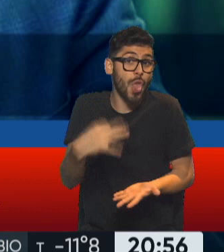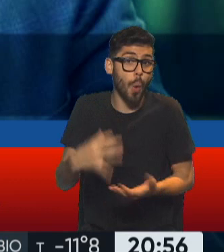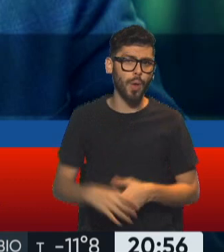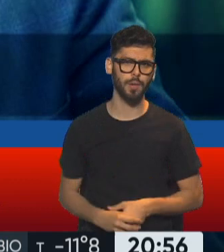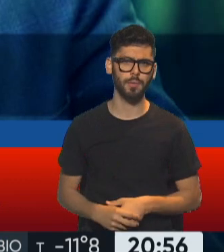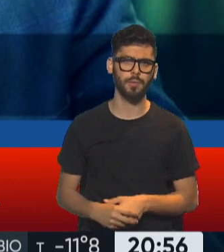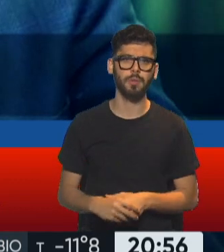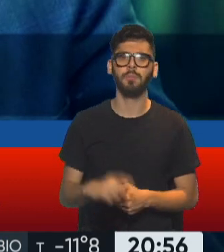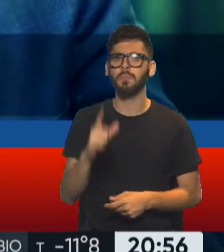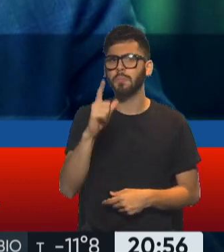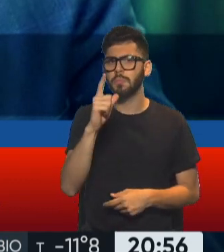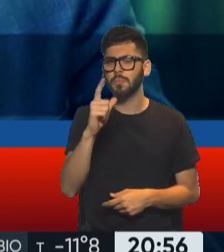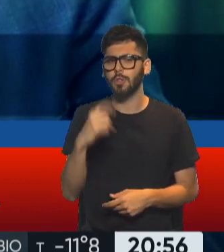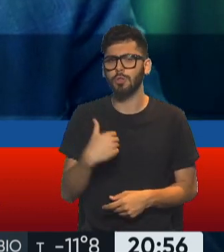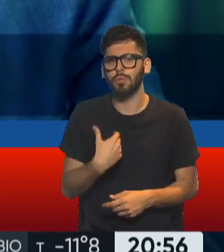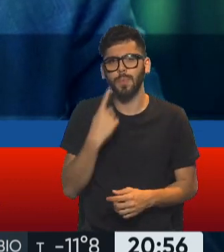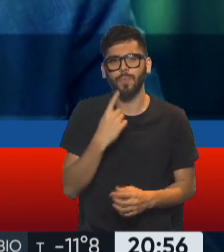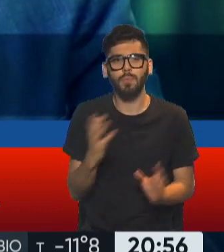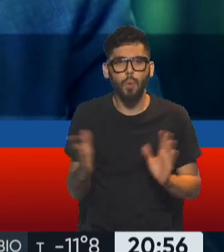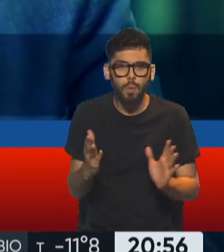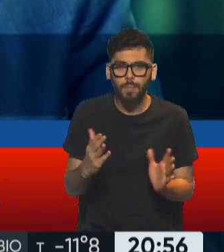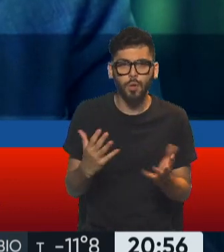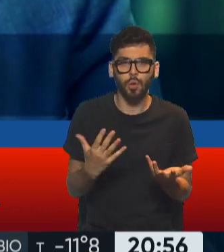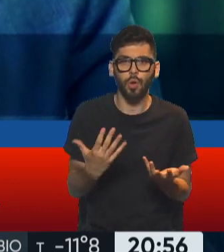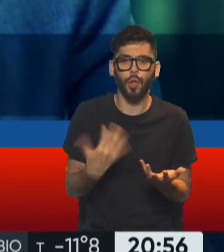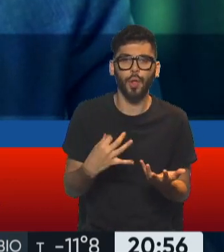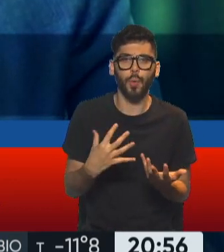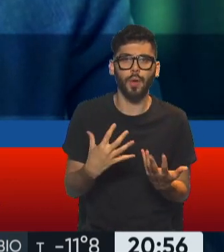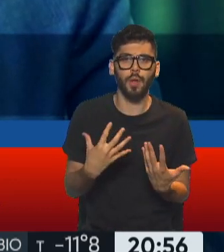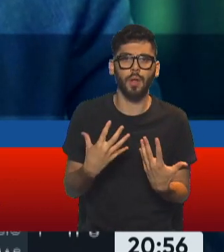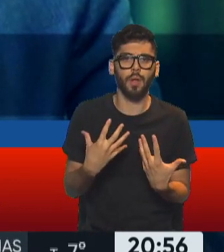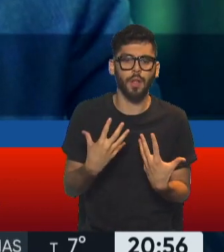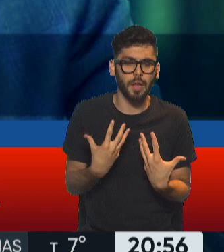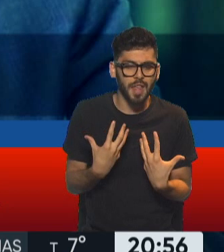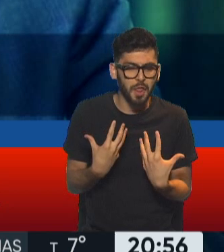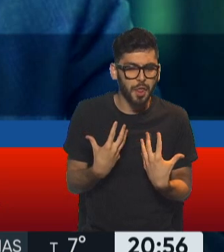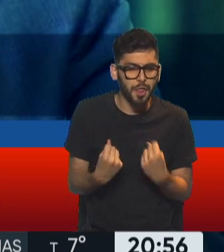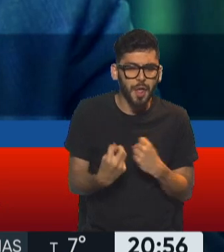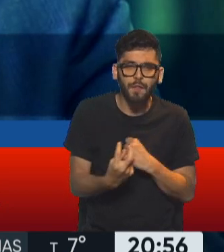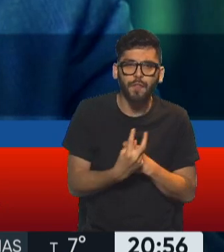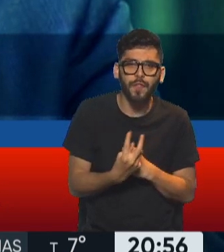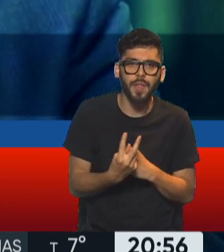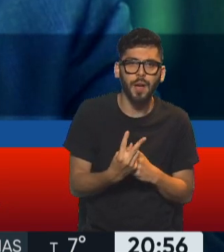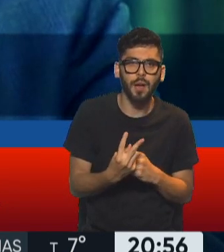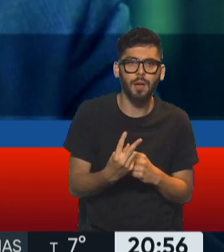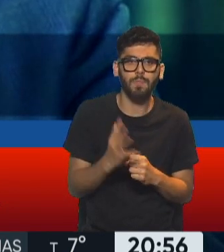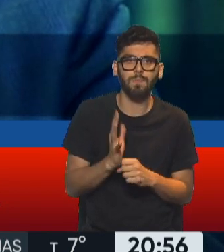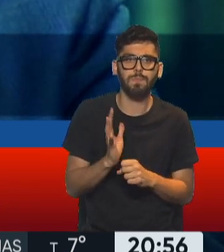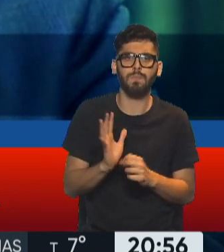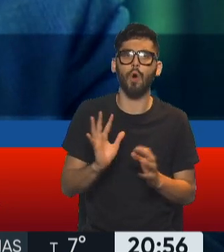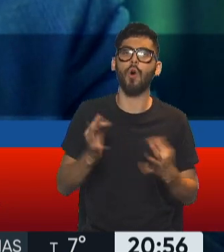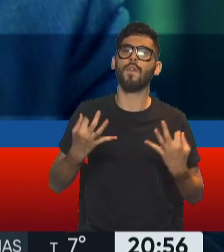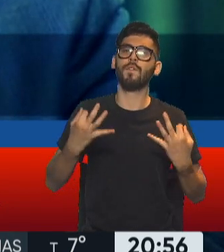que creo que hay momentos donde vos tenés que defender, como se le defiende, el decente, lo